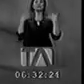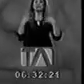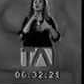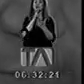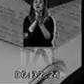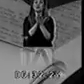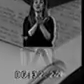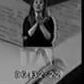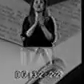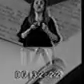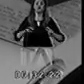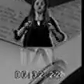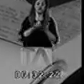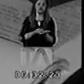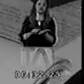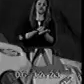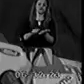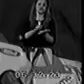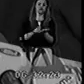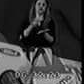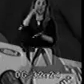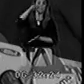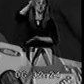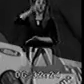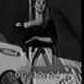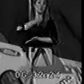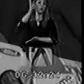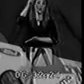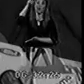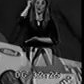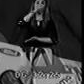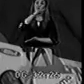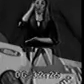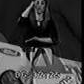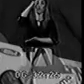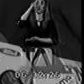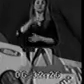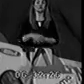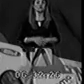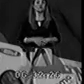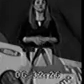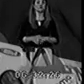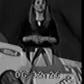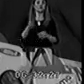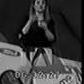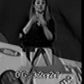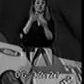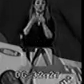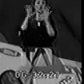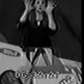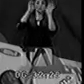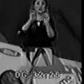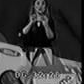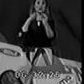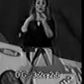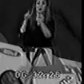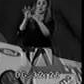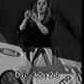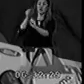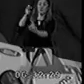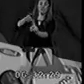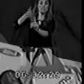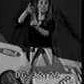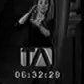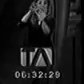verdad vista desde el gobierno. El intento de golpe de Estado, el plagio del presidente de la República y el intento